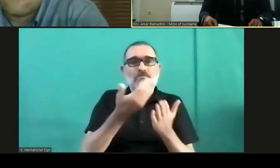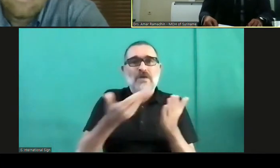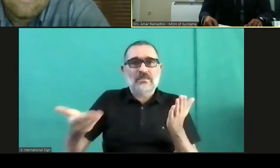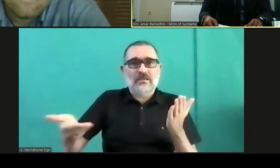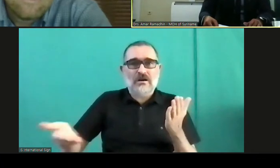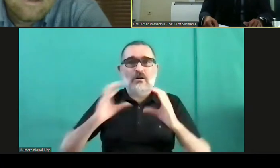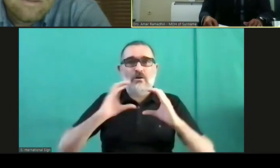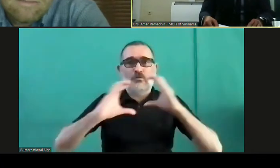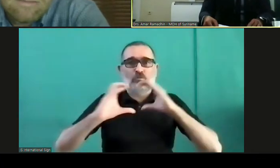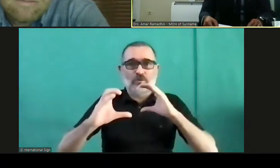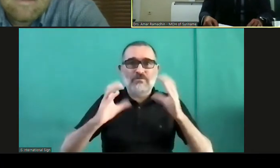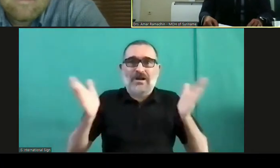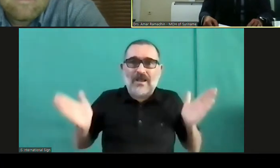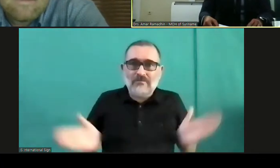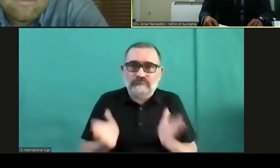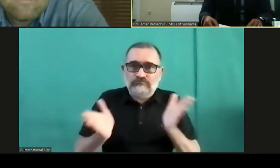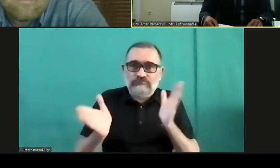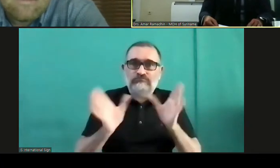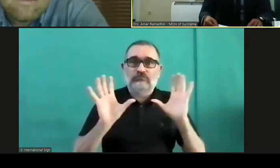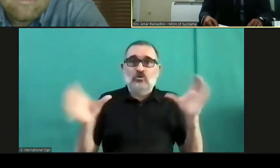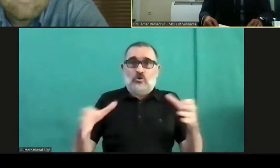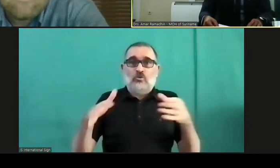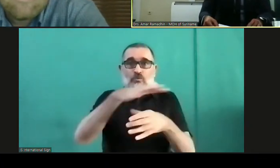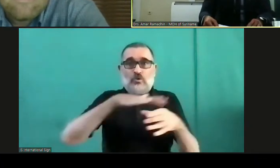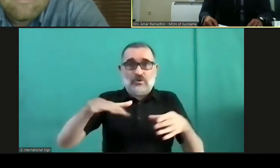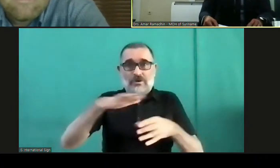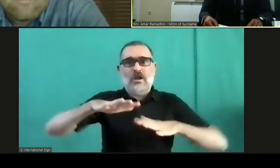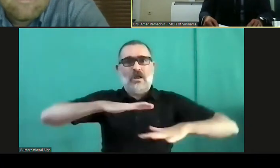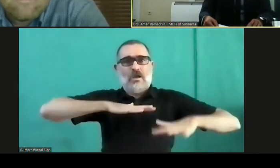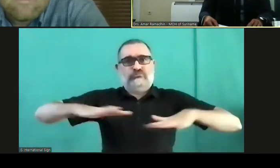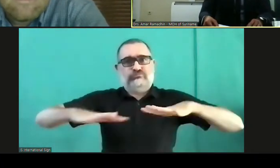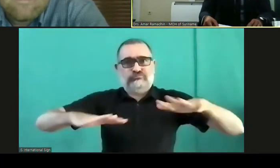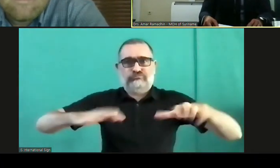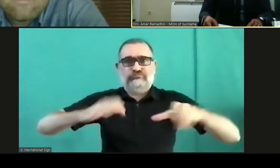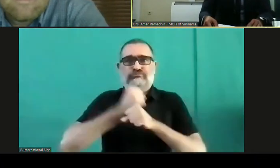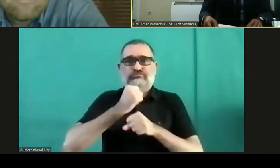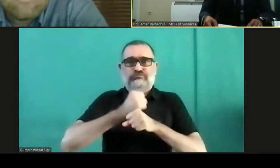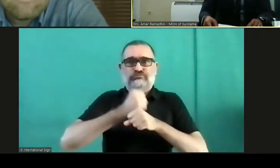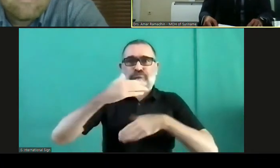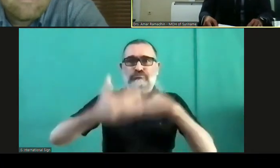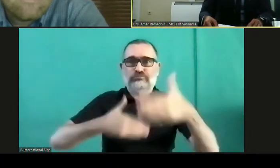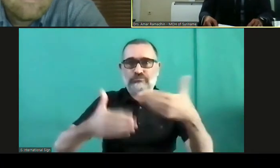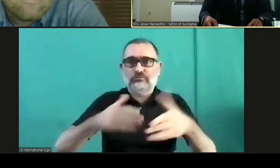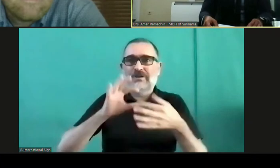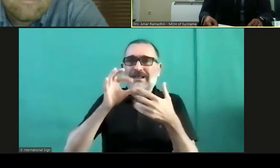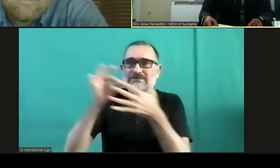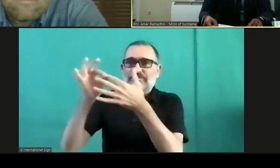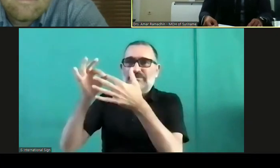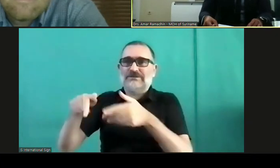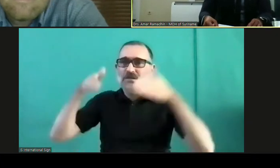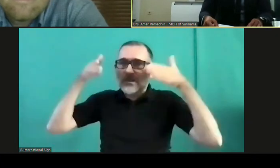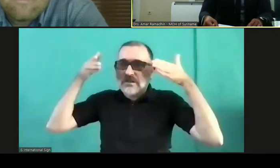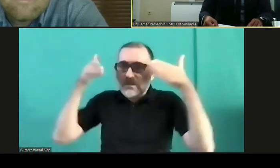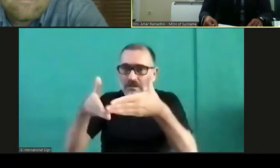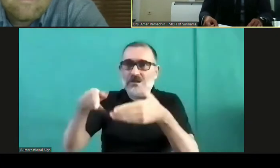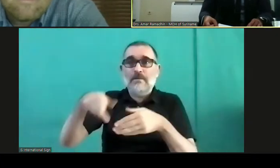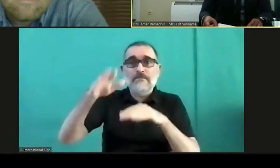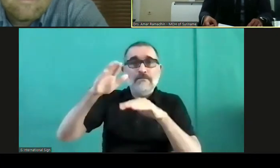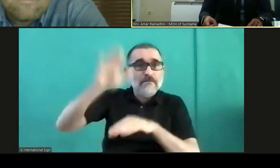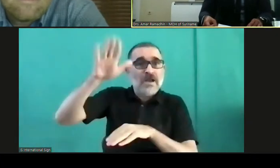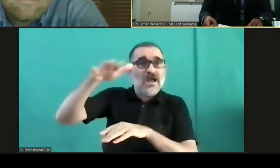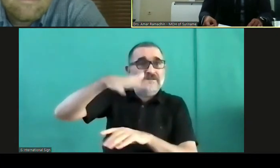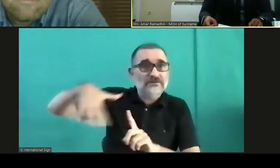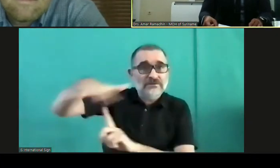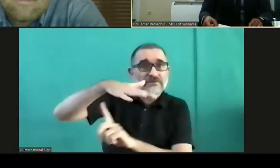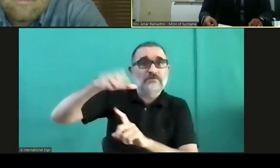también se x y xi que quiere decir moverse a las 6 de la tarde es una iniciativa que se lanzó de nuevo el 6 de junio